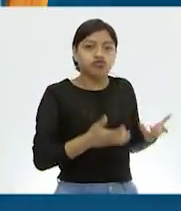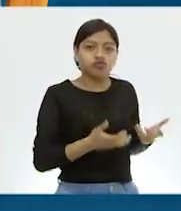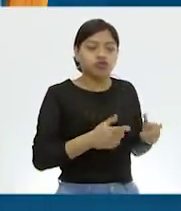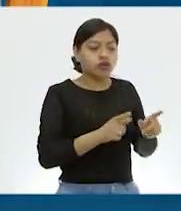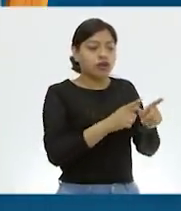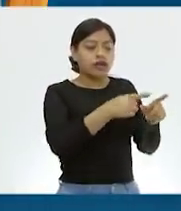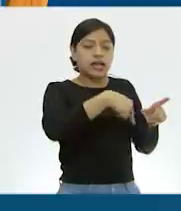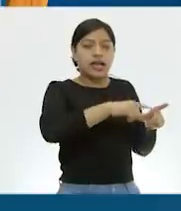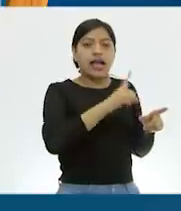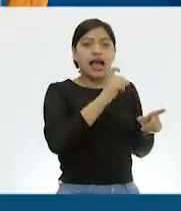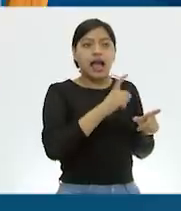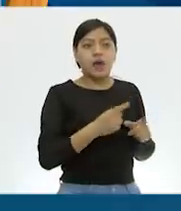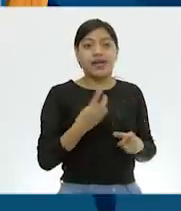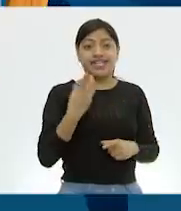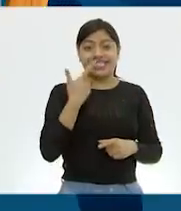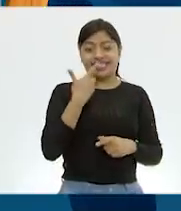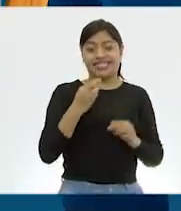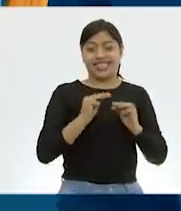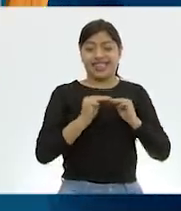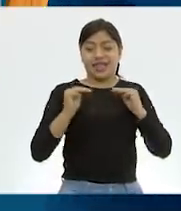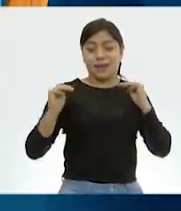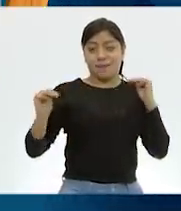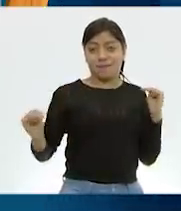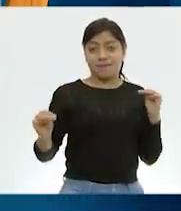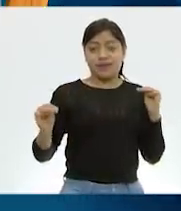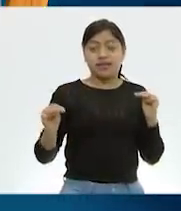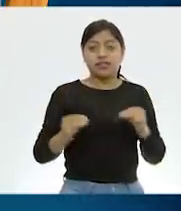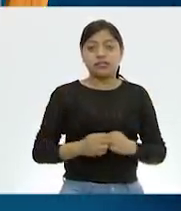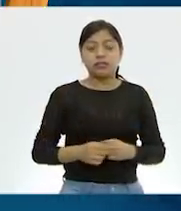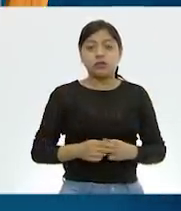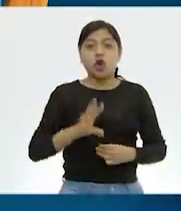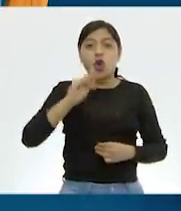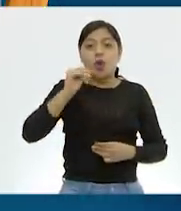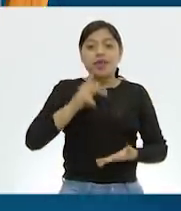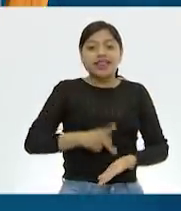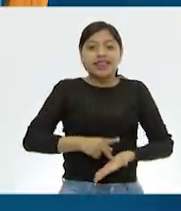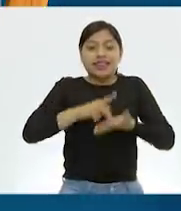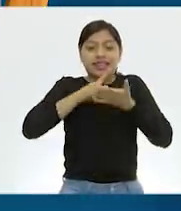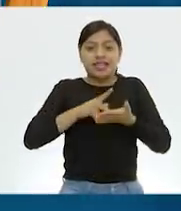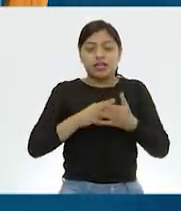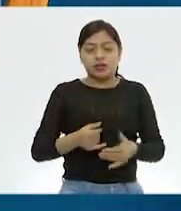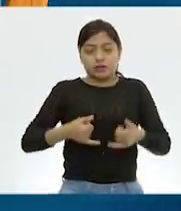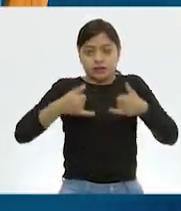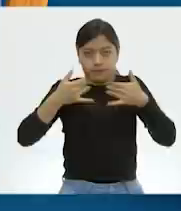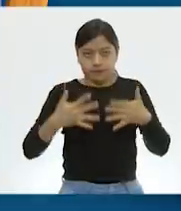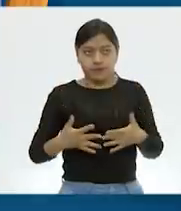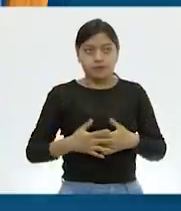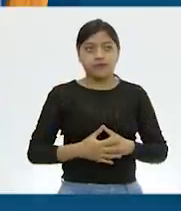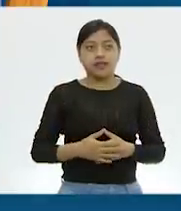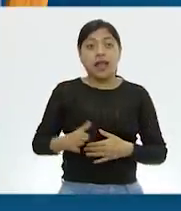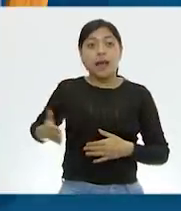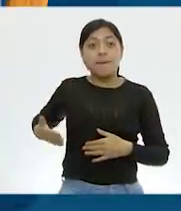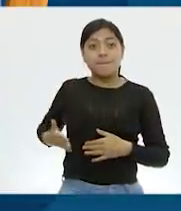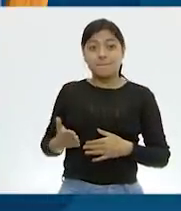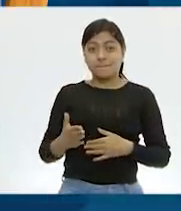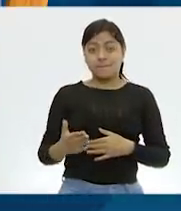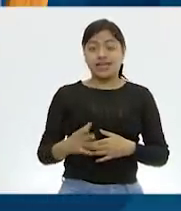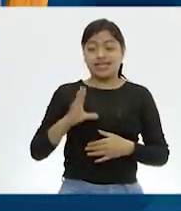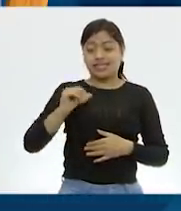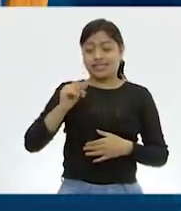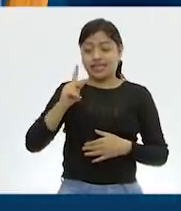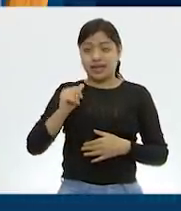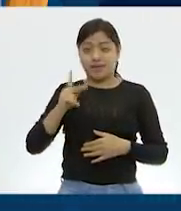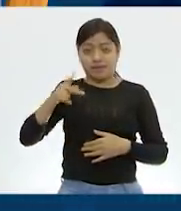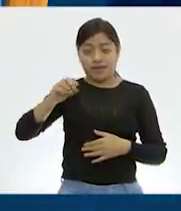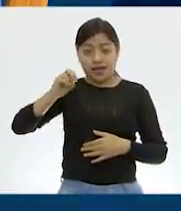Pueden superar los 7 metros de longitud y los 90 kilogramos de peso. El pez carpa koi es un gran